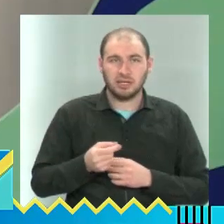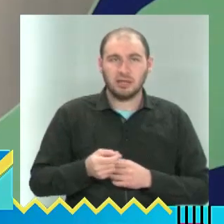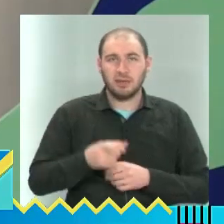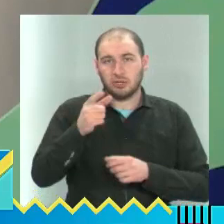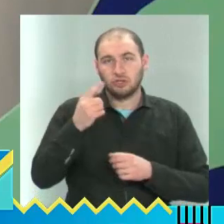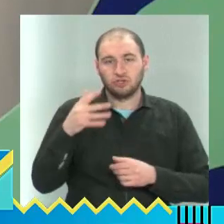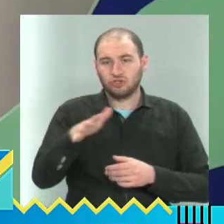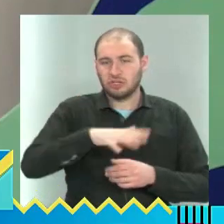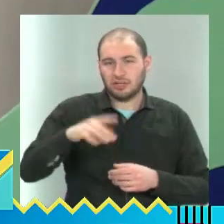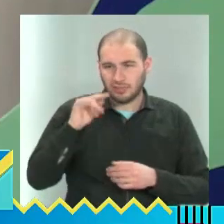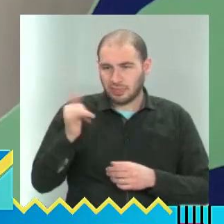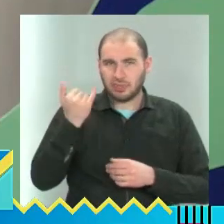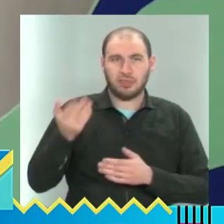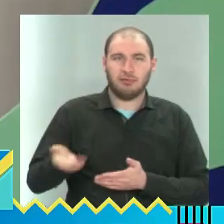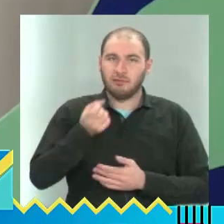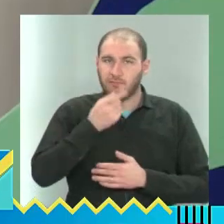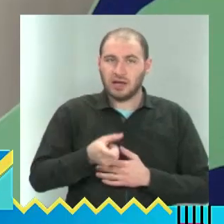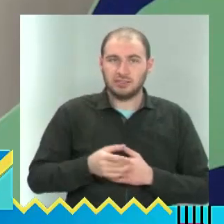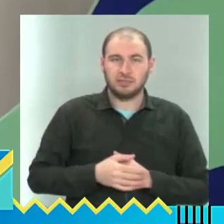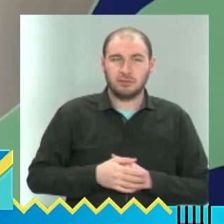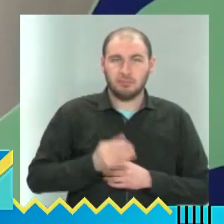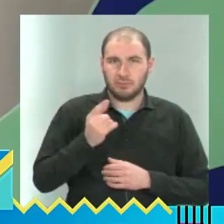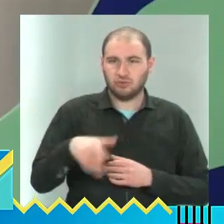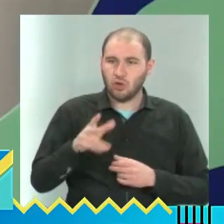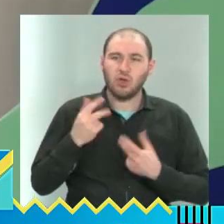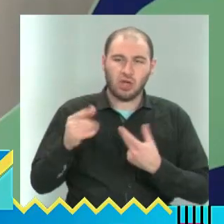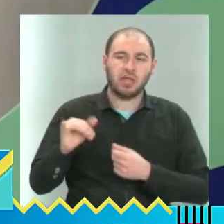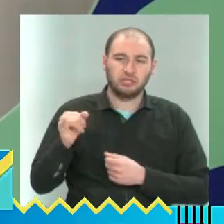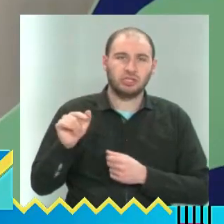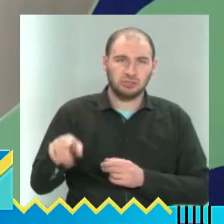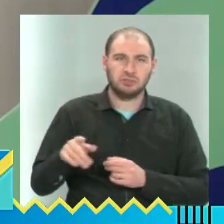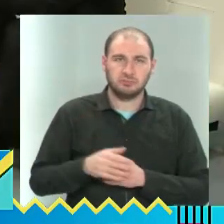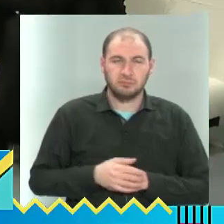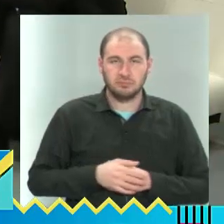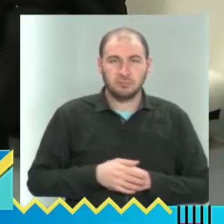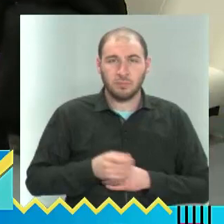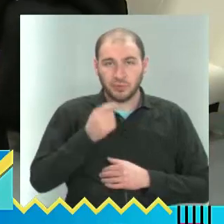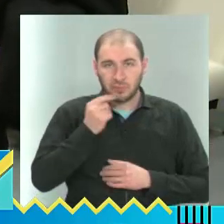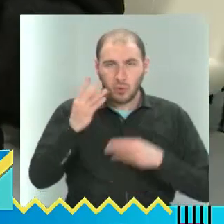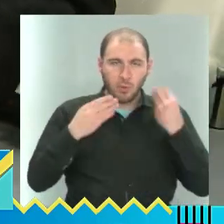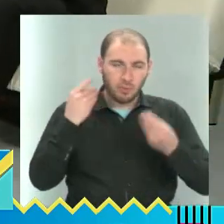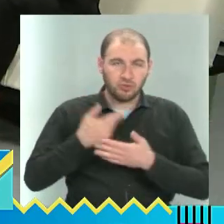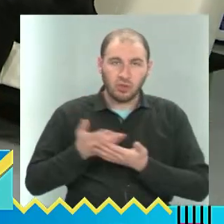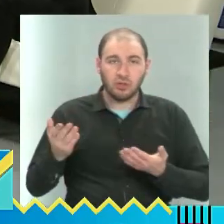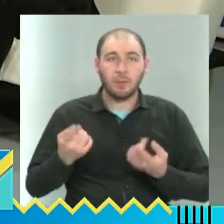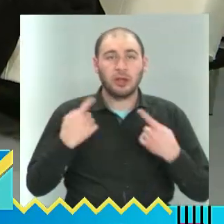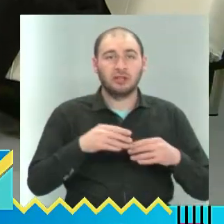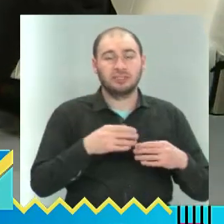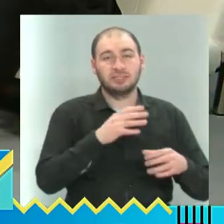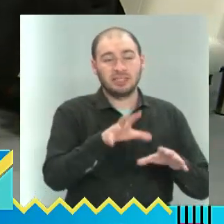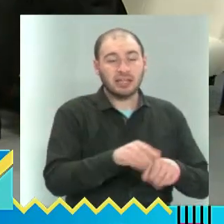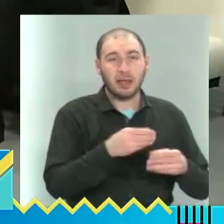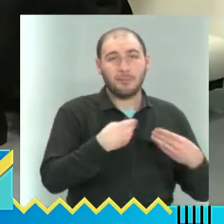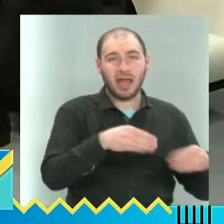la sociedad. Digamos. Nadie iba a negar que allí había un caso que nos preocupaba a todos. La trata